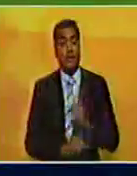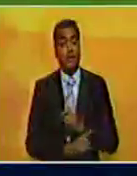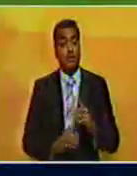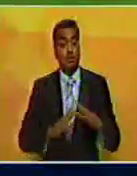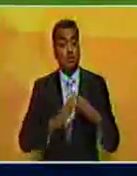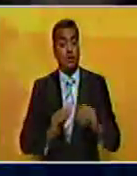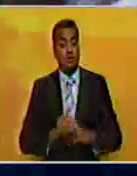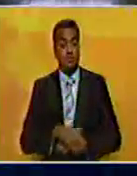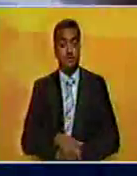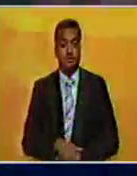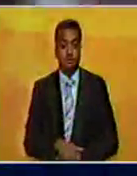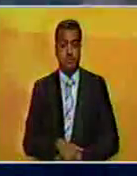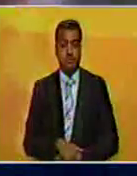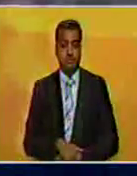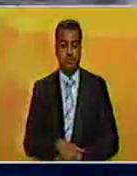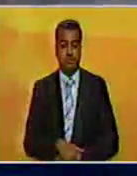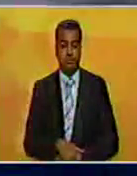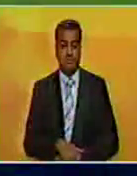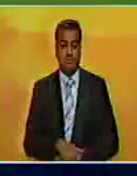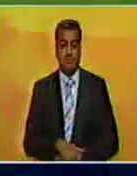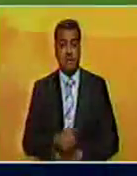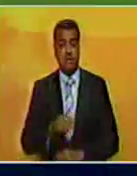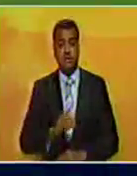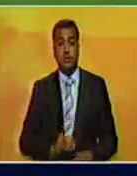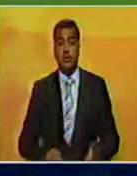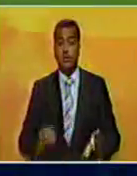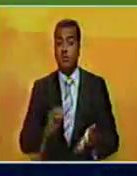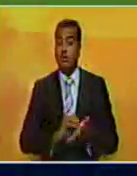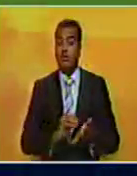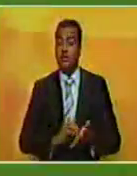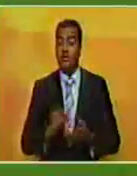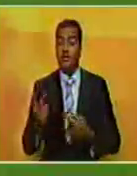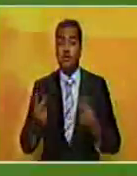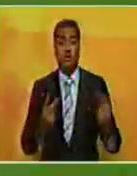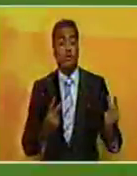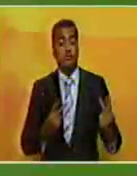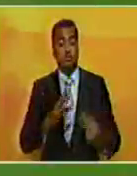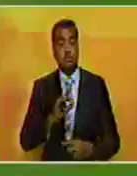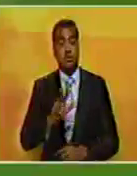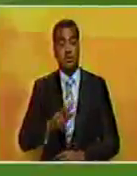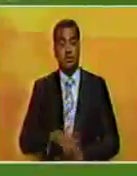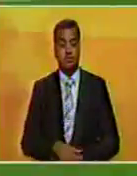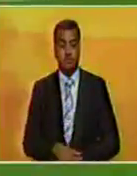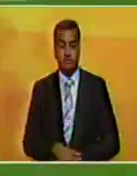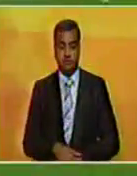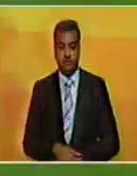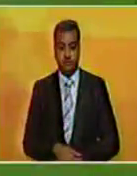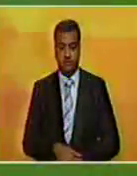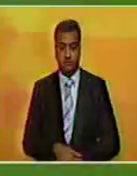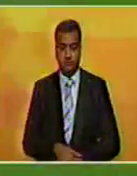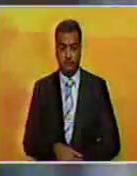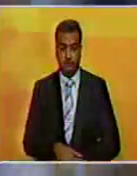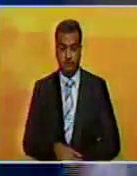para el equipo Che. Asensio de nueva cuenta puso el empate definitivo al 83.